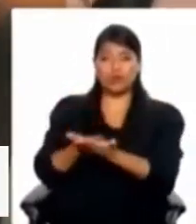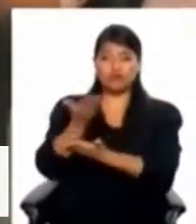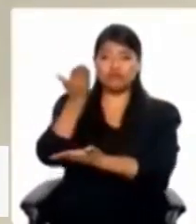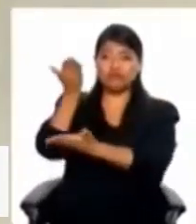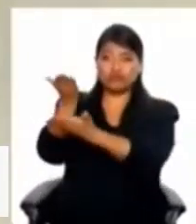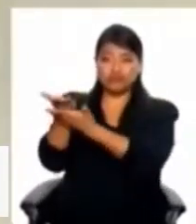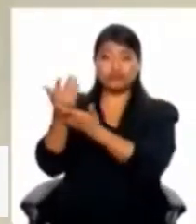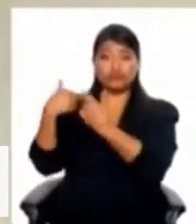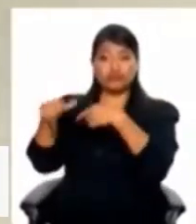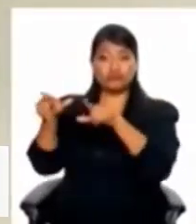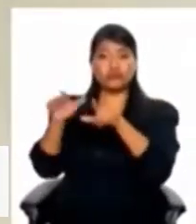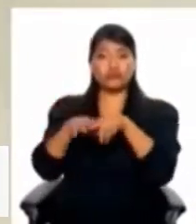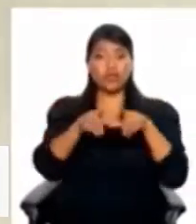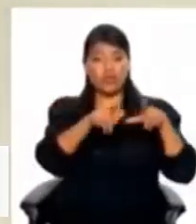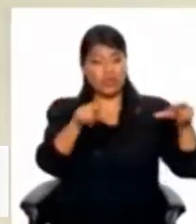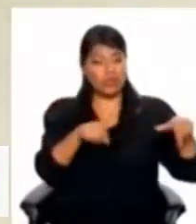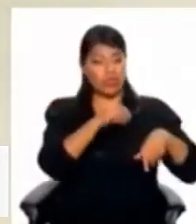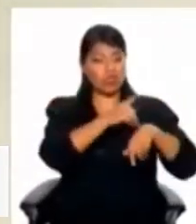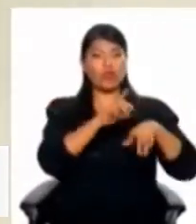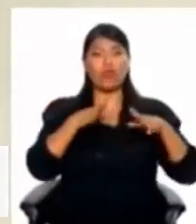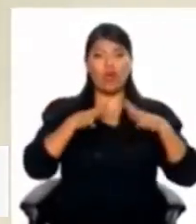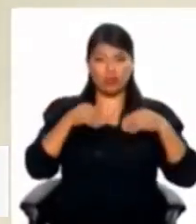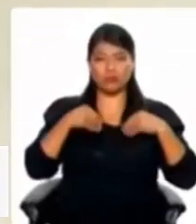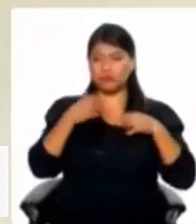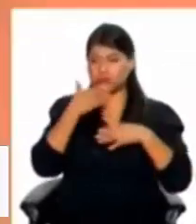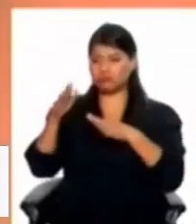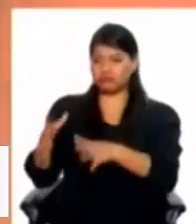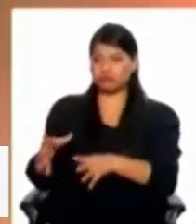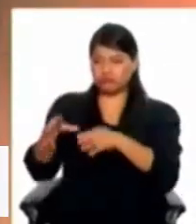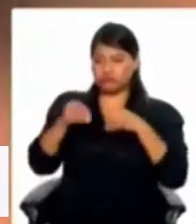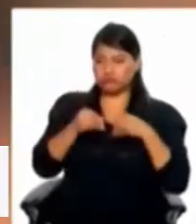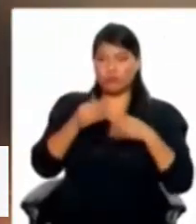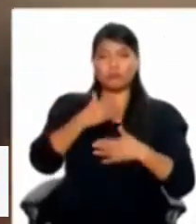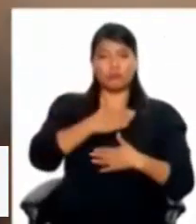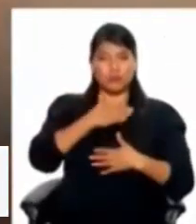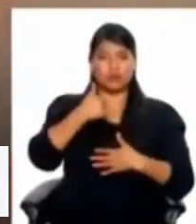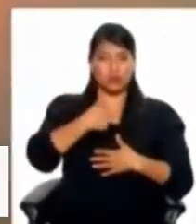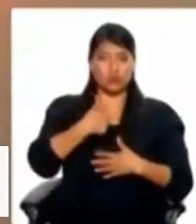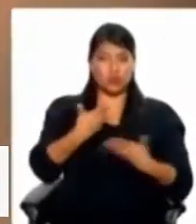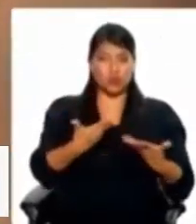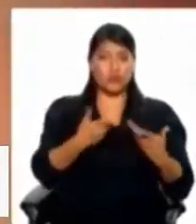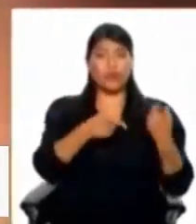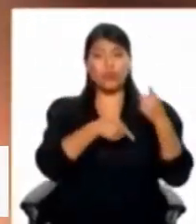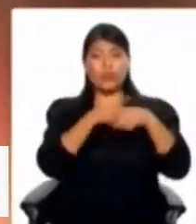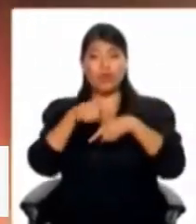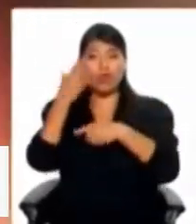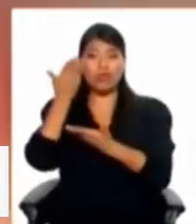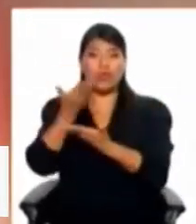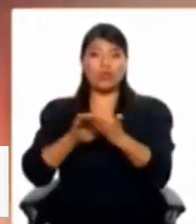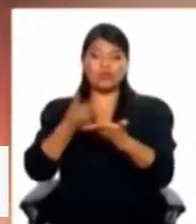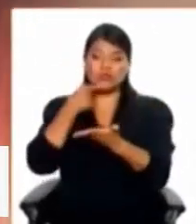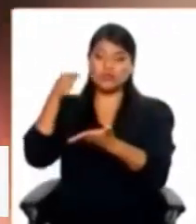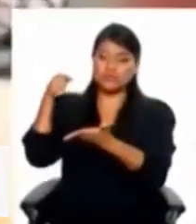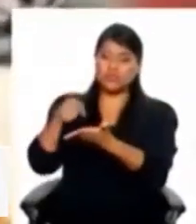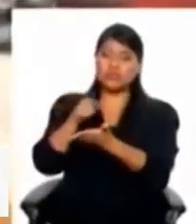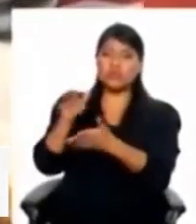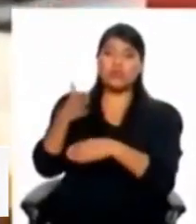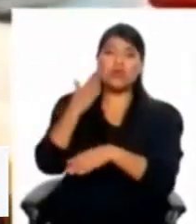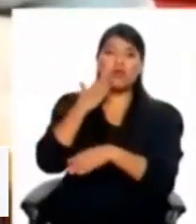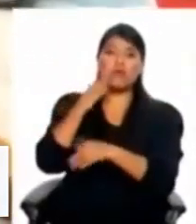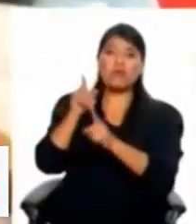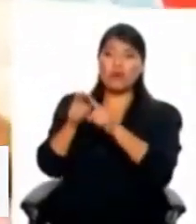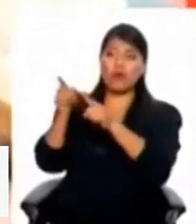la perrita solicita su tenencia responsable. Esto debido a que en la sentencia figura la madre